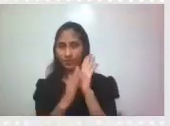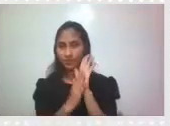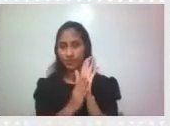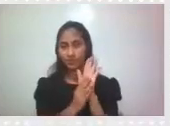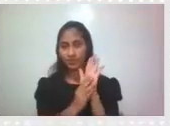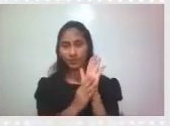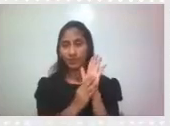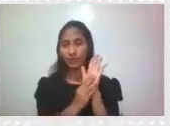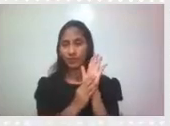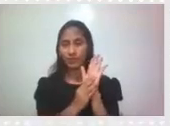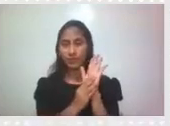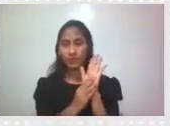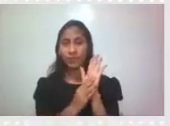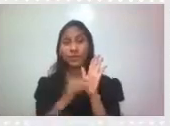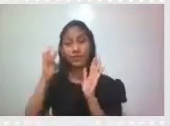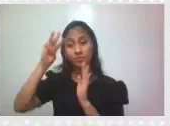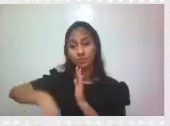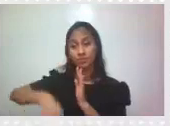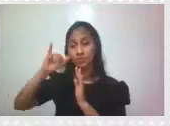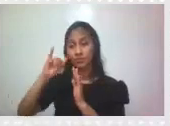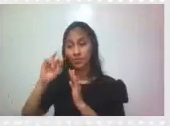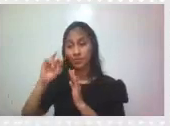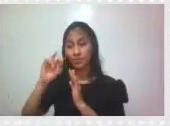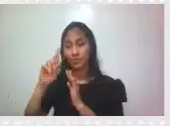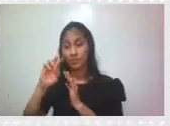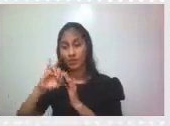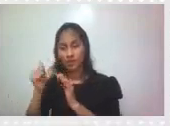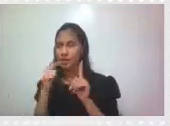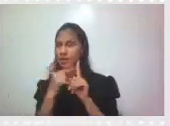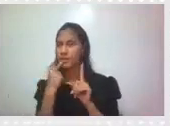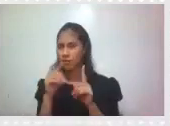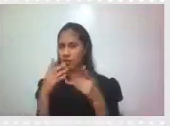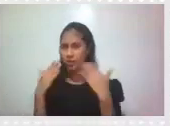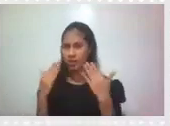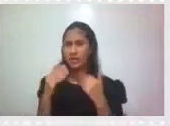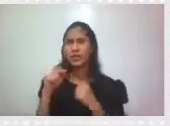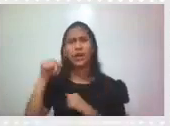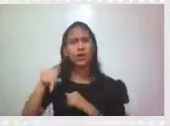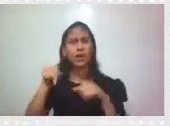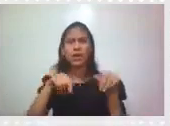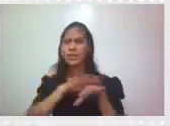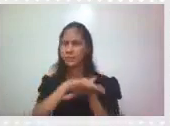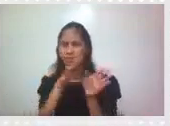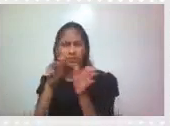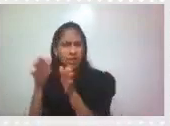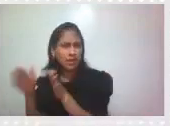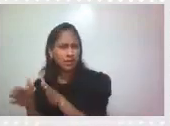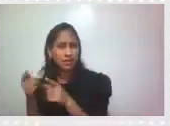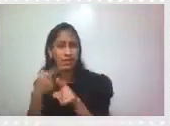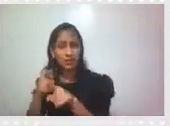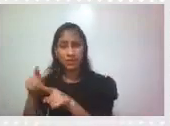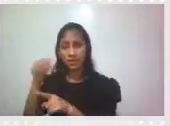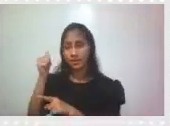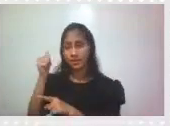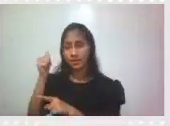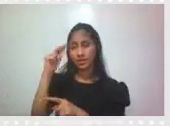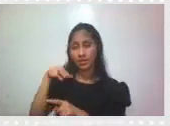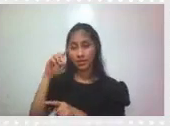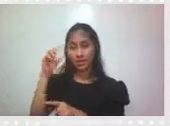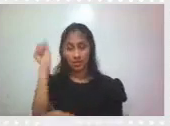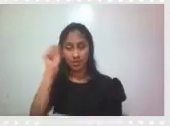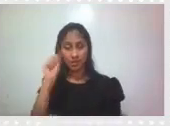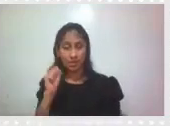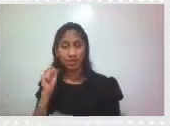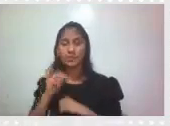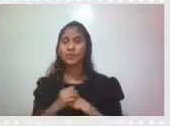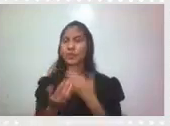Mireia nos había comentado que parte de las acciones que realizamos para la propuesta de agenda indígena para estos 2 próximos años